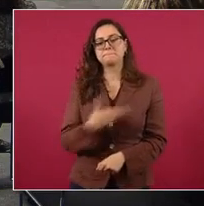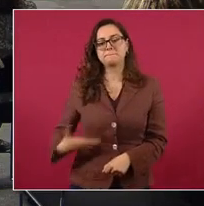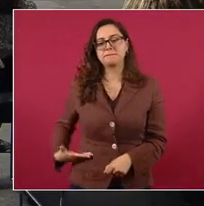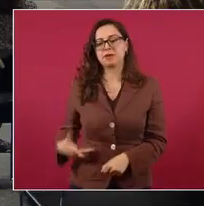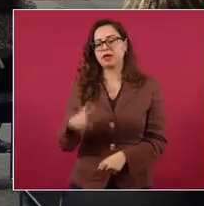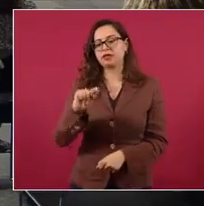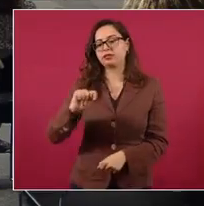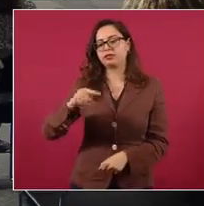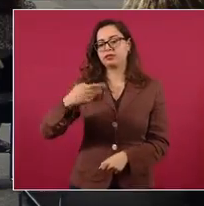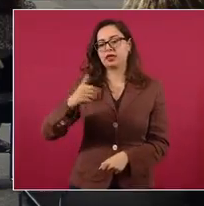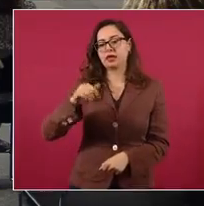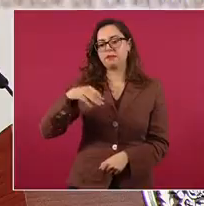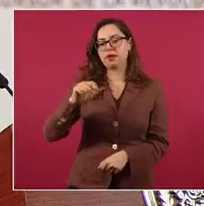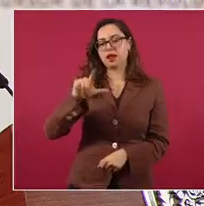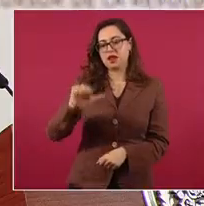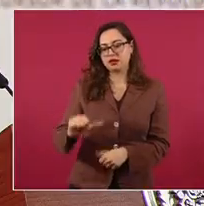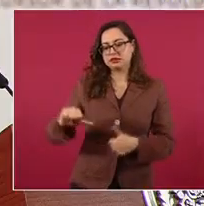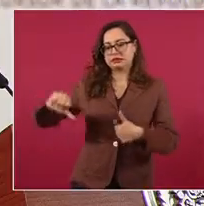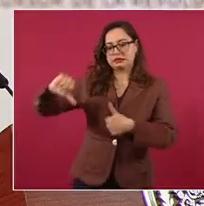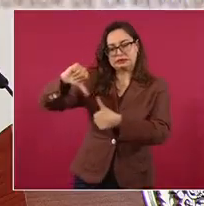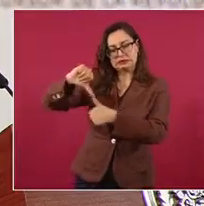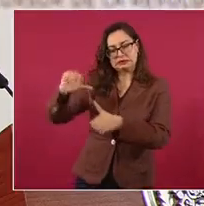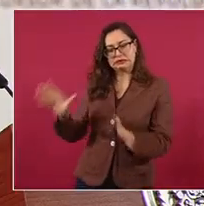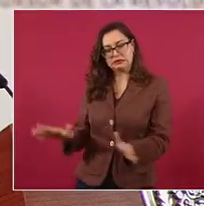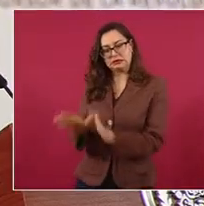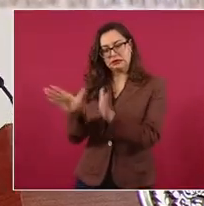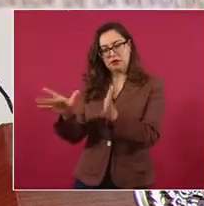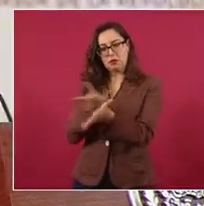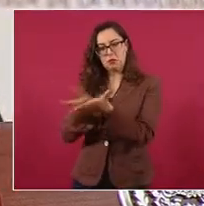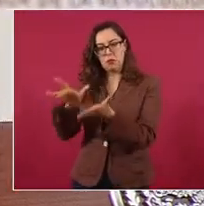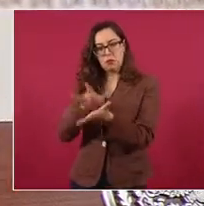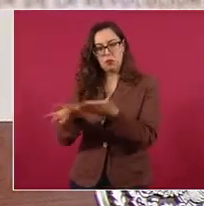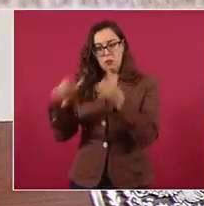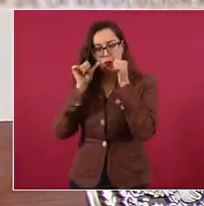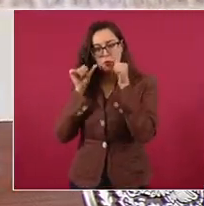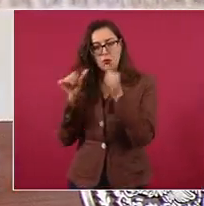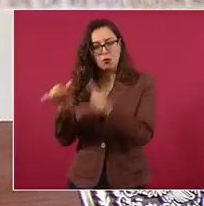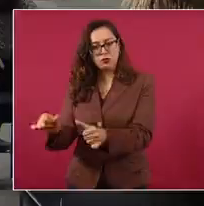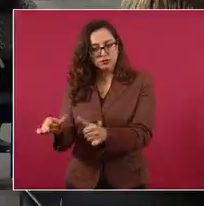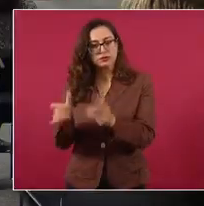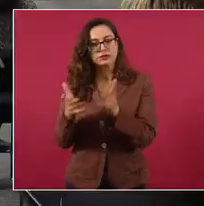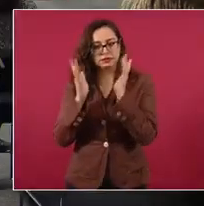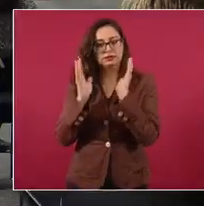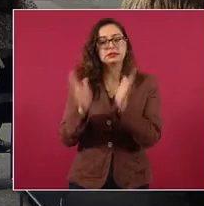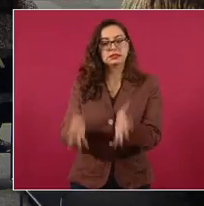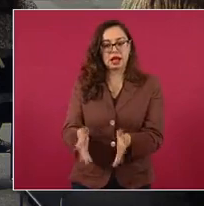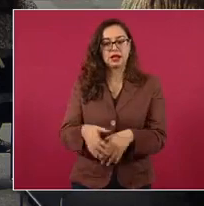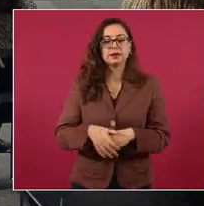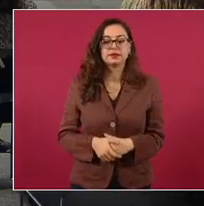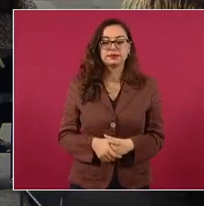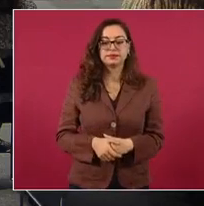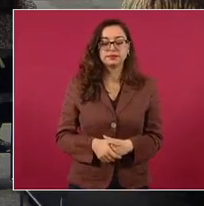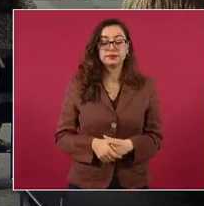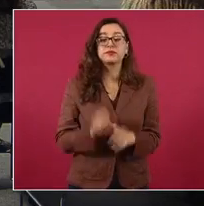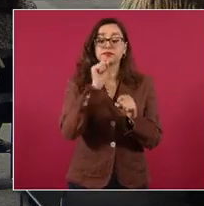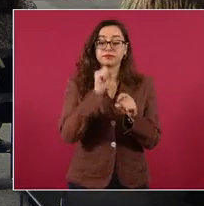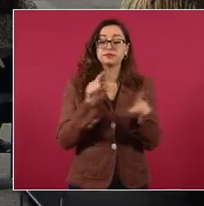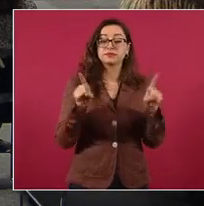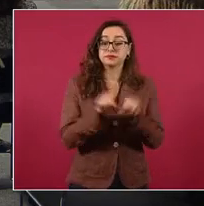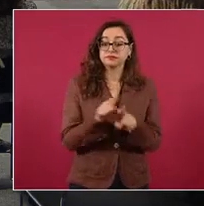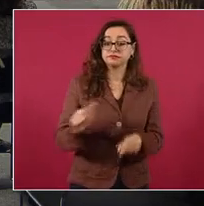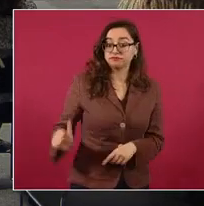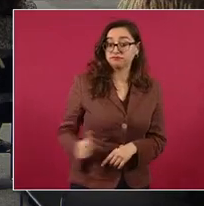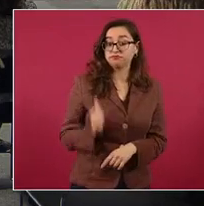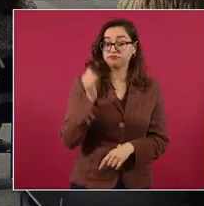Kamala Harris y está trabajando en eso. Aprovecho también para decir que en la investigación sobre